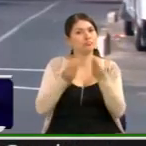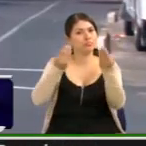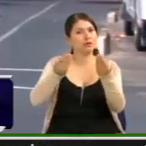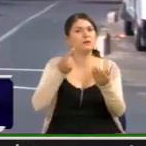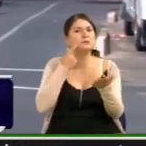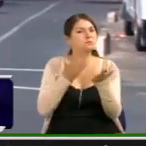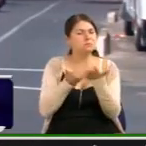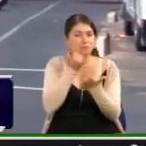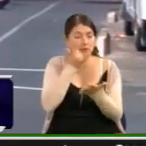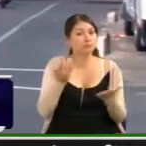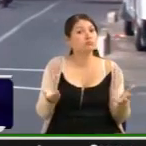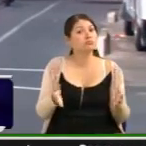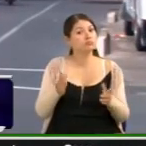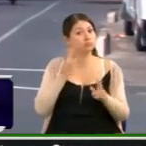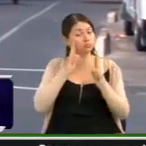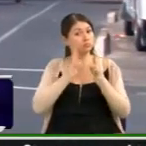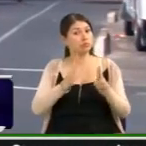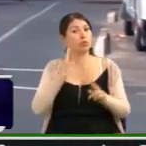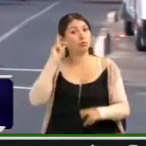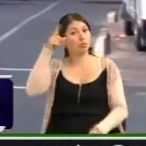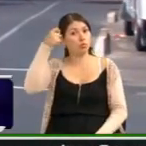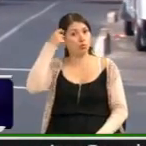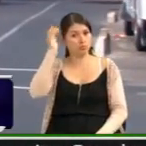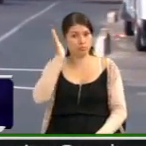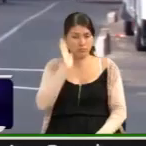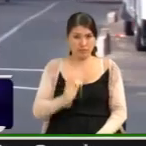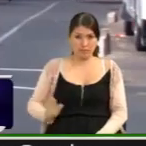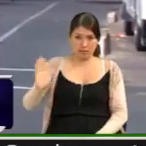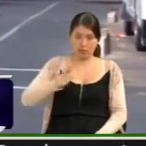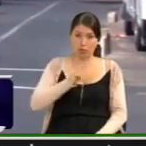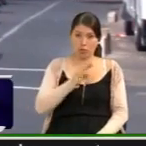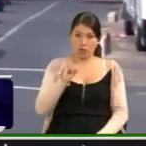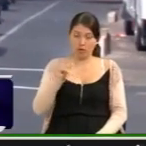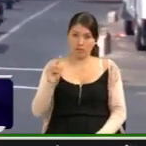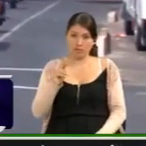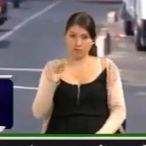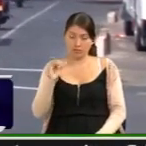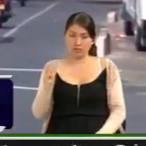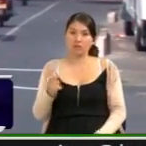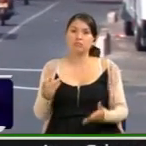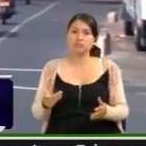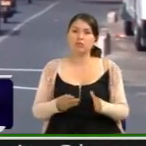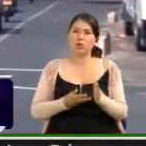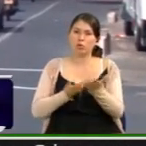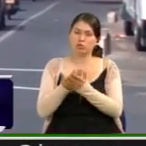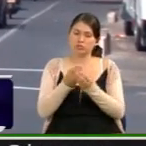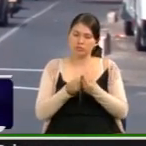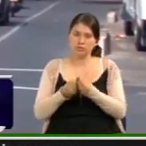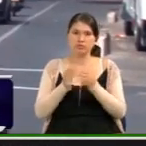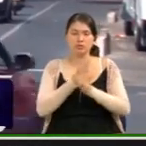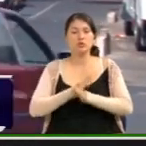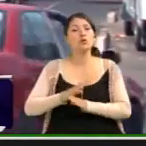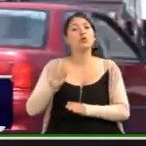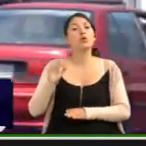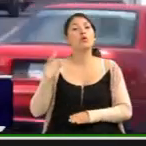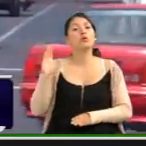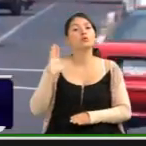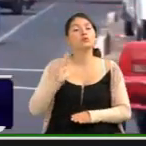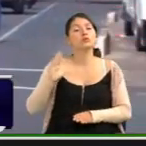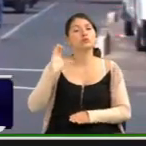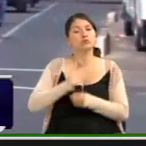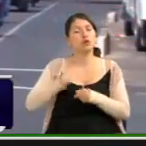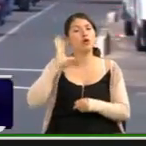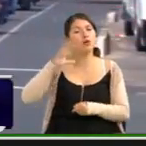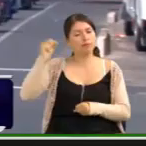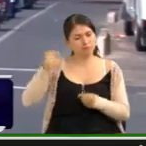los pormenores. Vale la pena resaltar que el gobernador del departamento, William Villamizar Laguado, por medio de un consejo de seguridad en la ciudad de Ocaña,